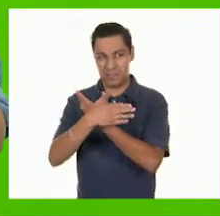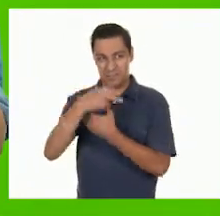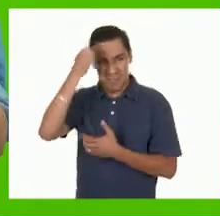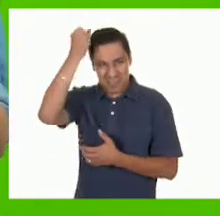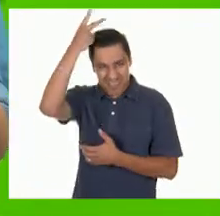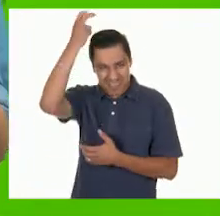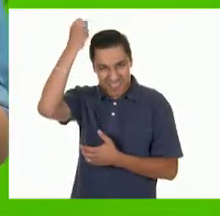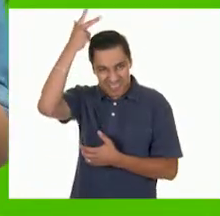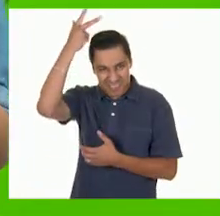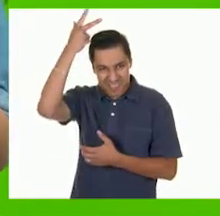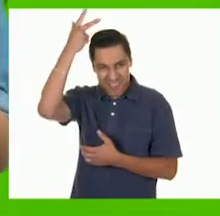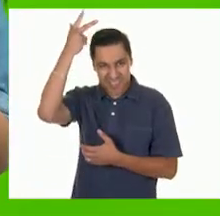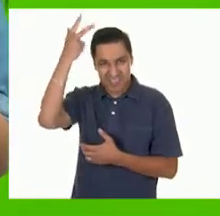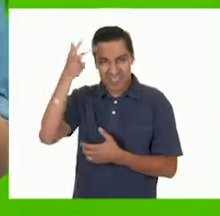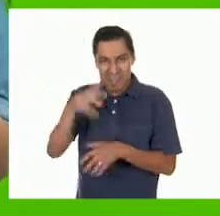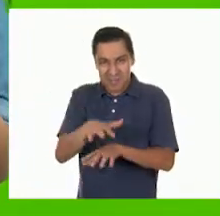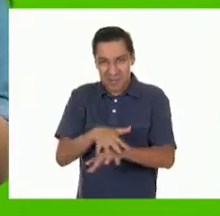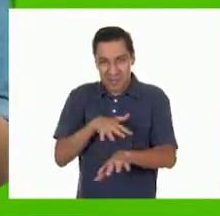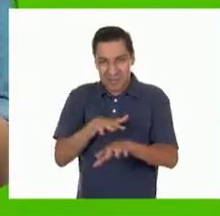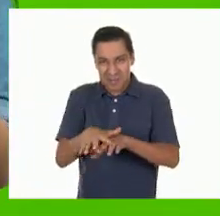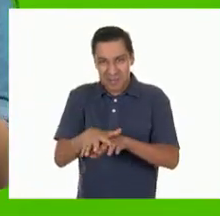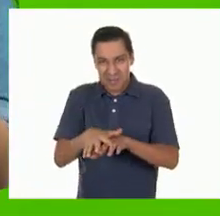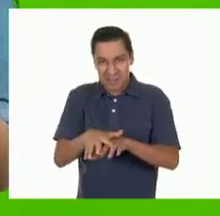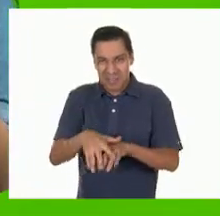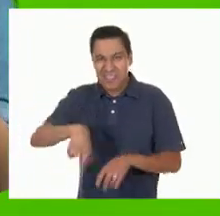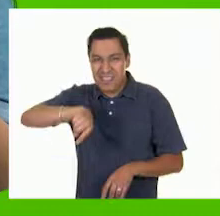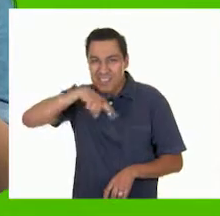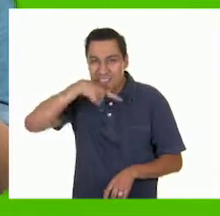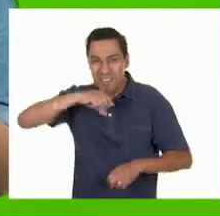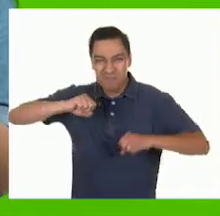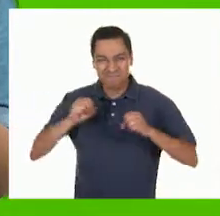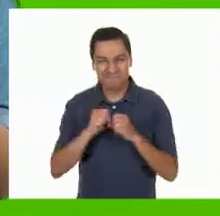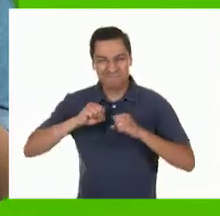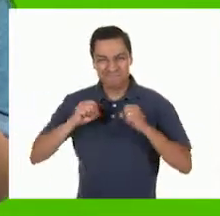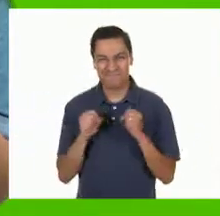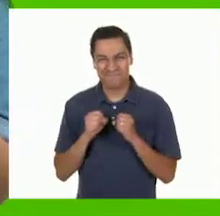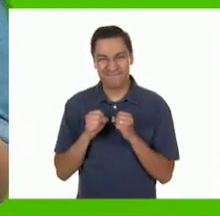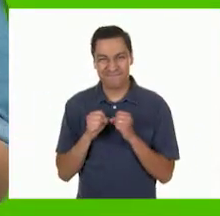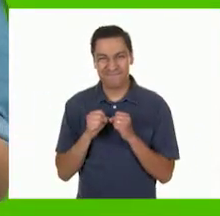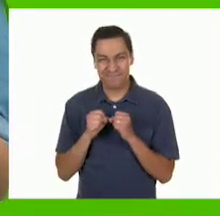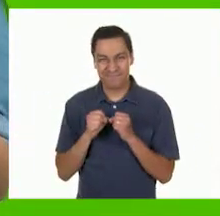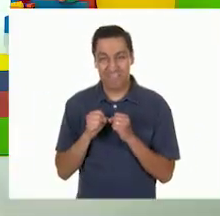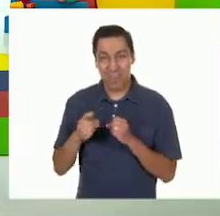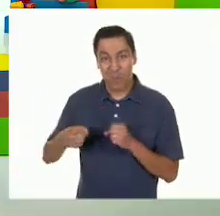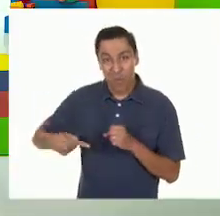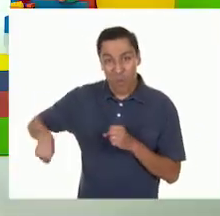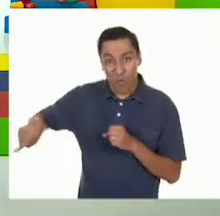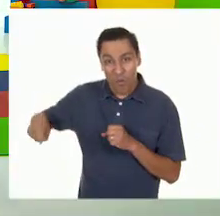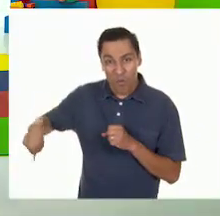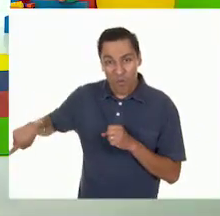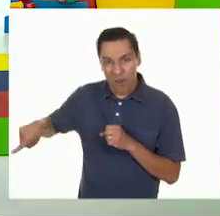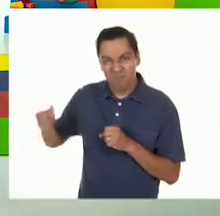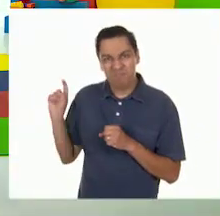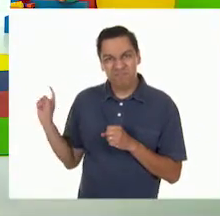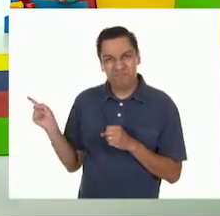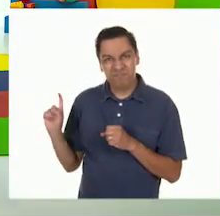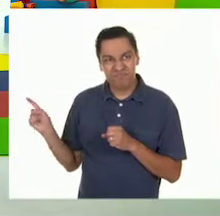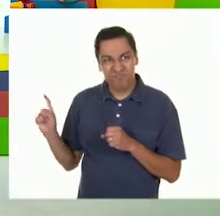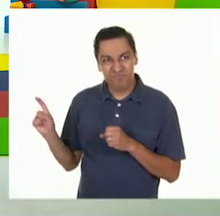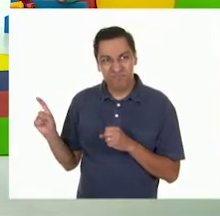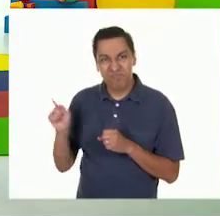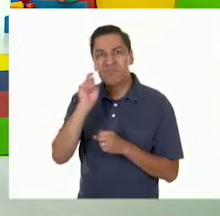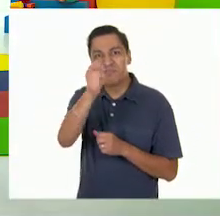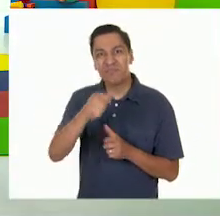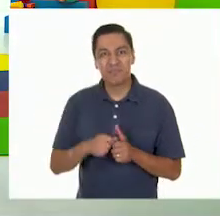de gallo y le puse unas patas de gallina para que esta línea tenía una cola si tiene